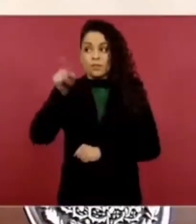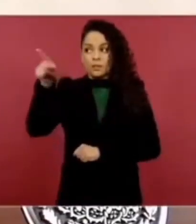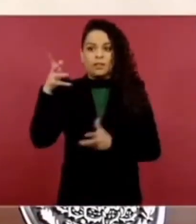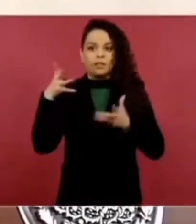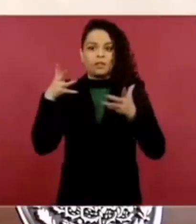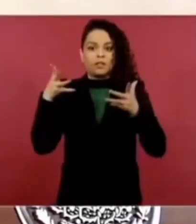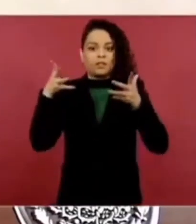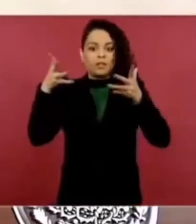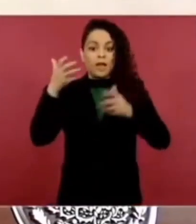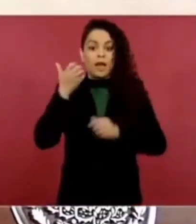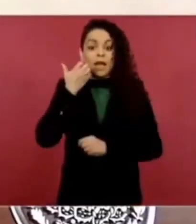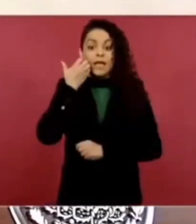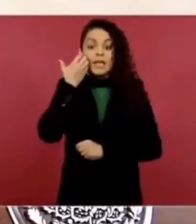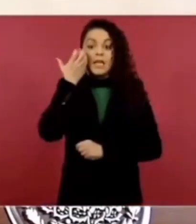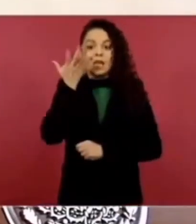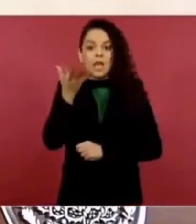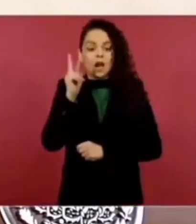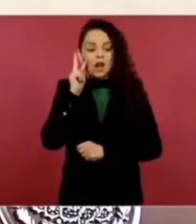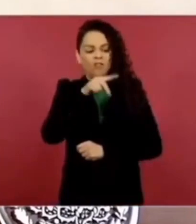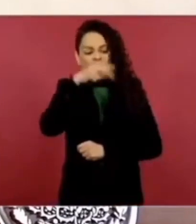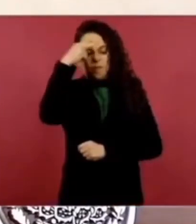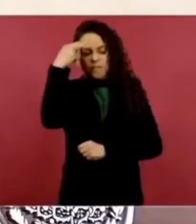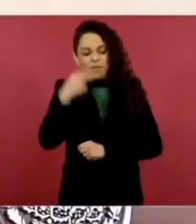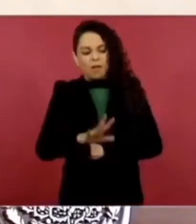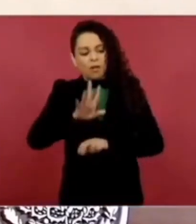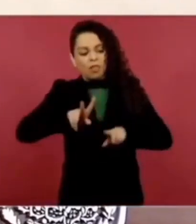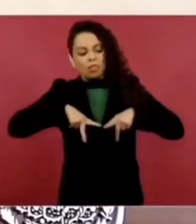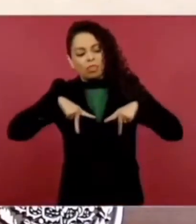Fuerzas Armadas de México, debilitadas,